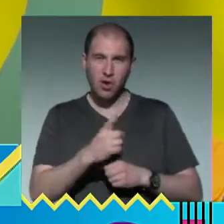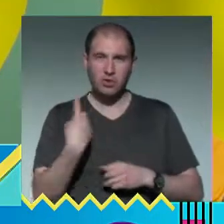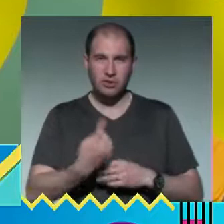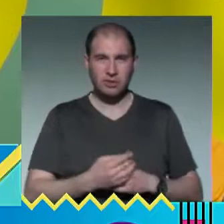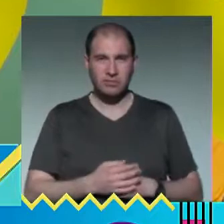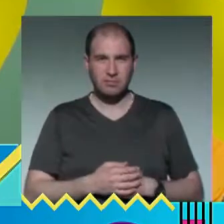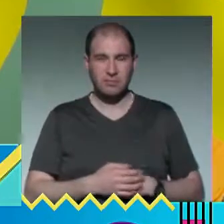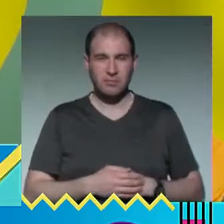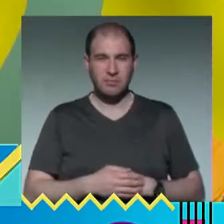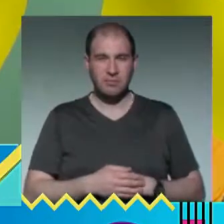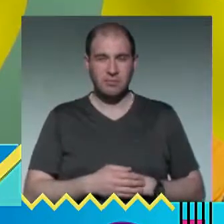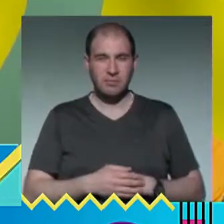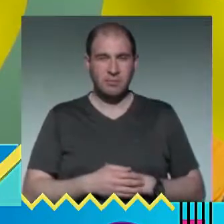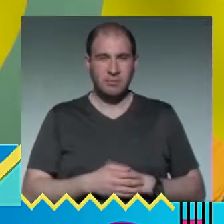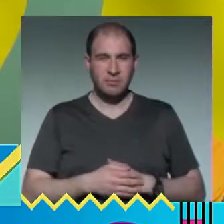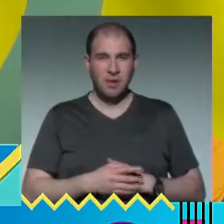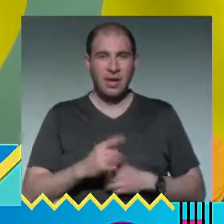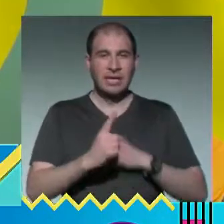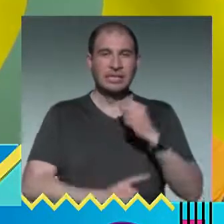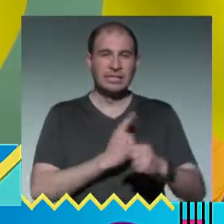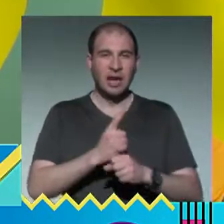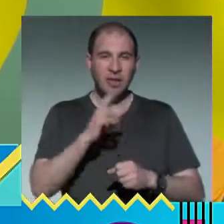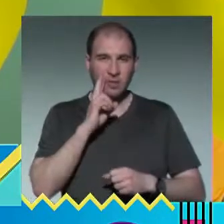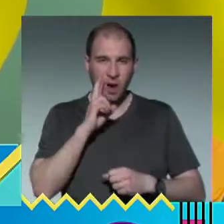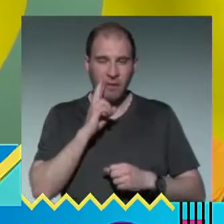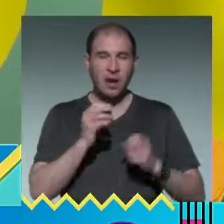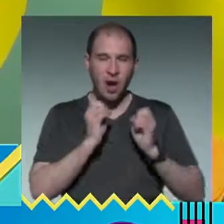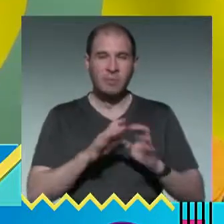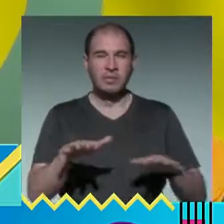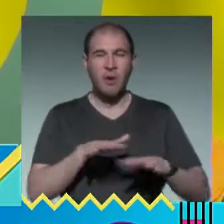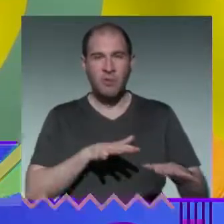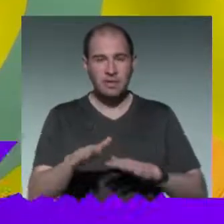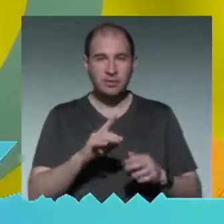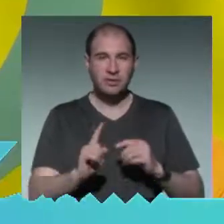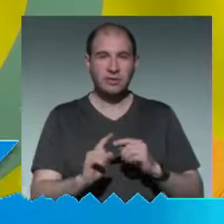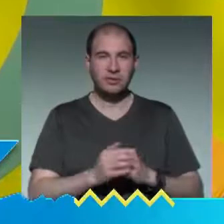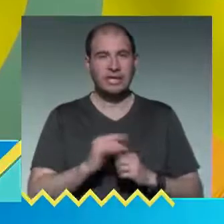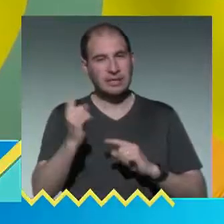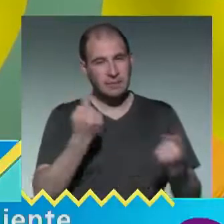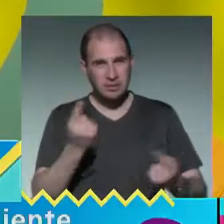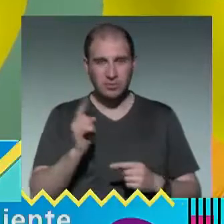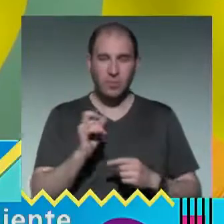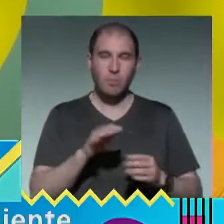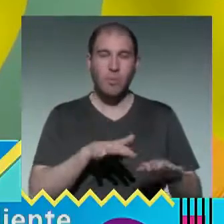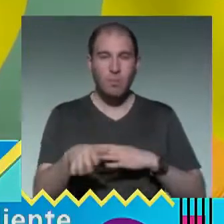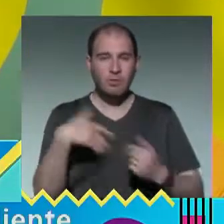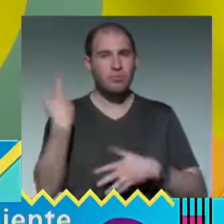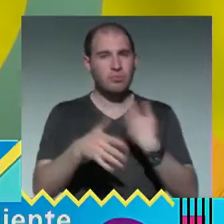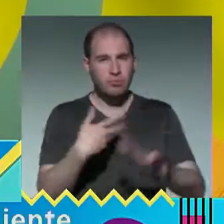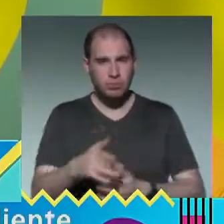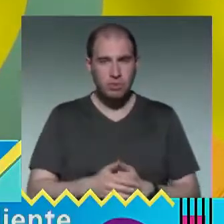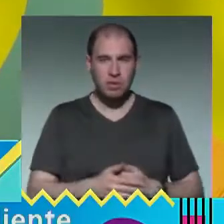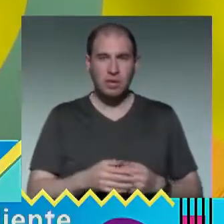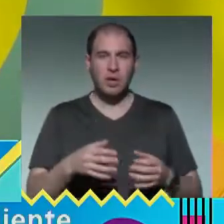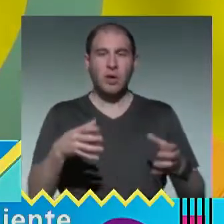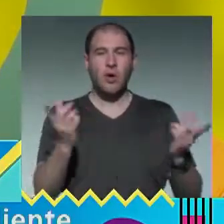tenemos desde en el siglo XIX, cuando empiezan todos los movimientos no independentistas, son movimientos revolucionarios,